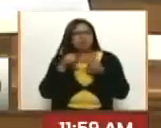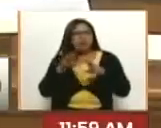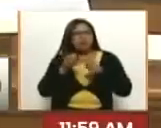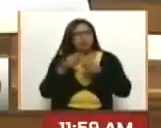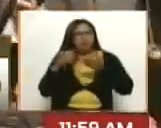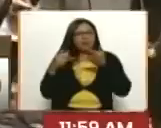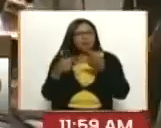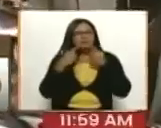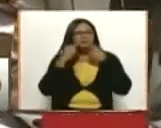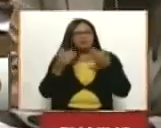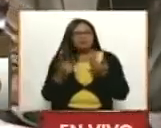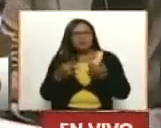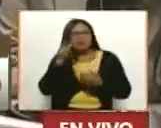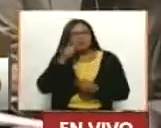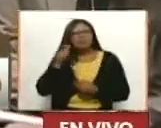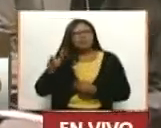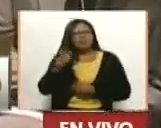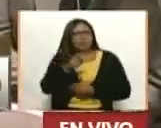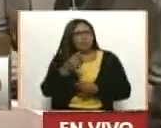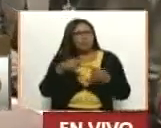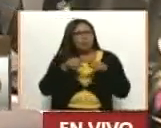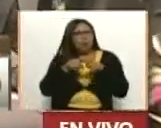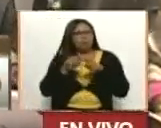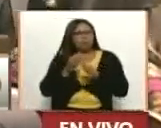unos bienes es dinero del pueblo.